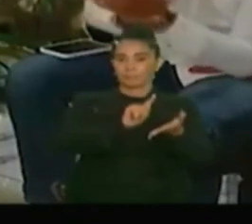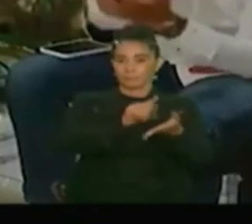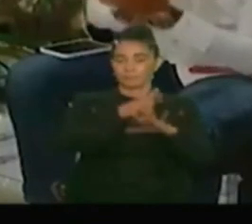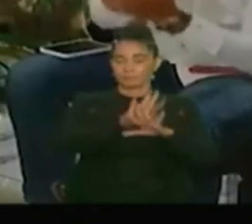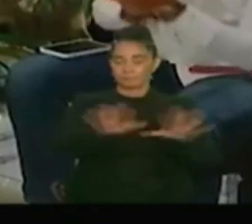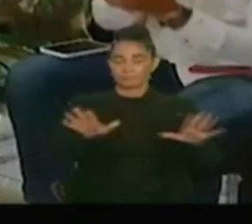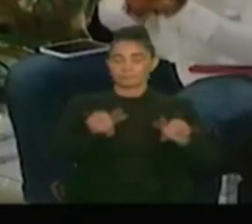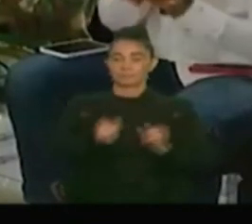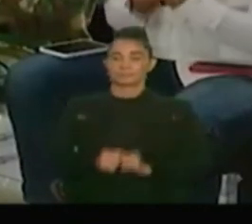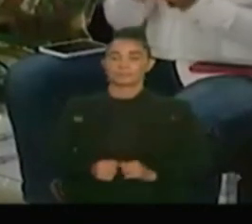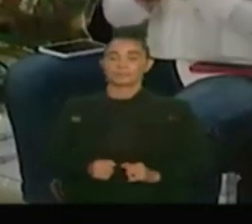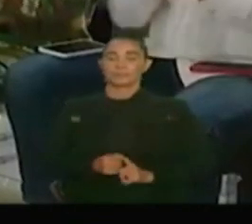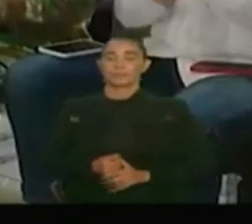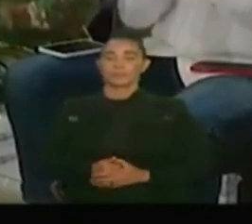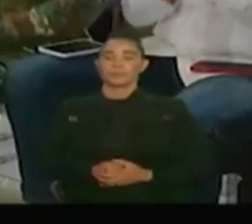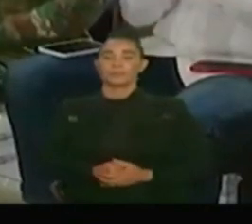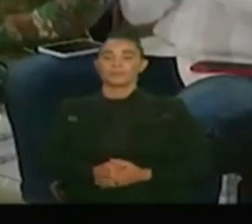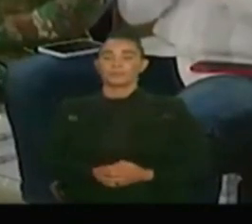autorizados.